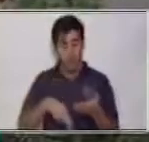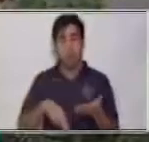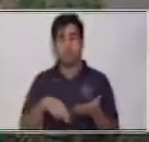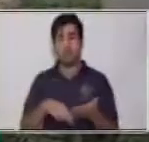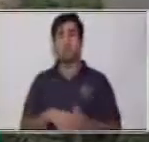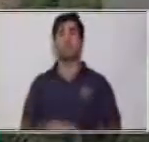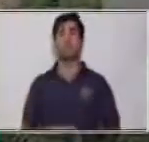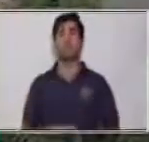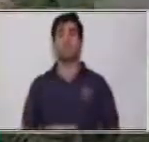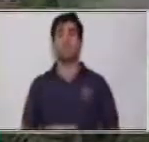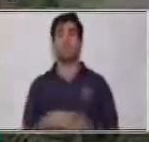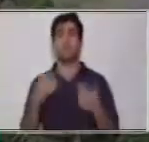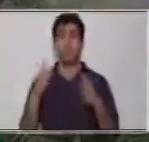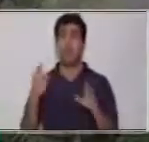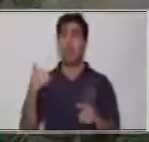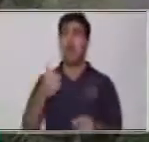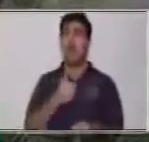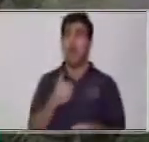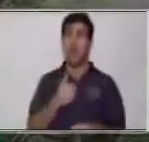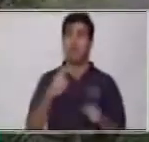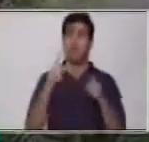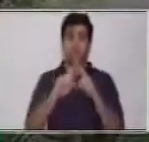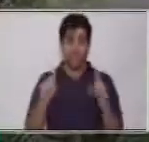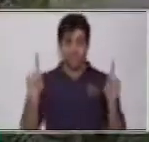Tenemos distintas